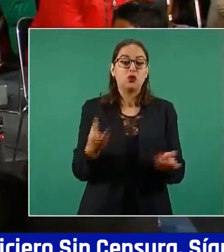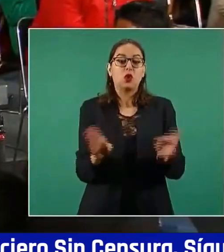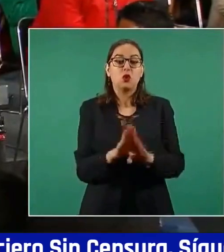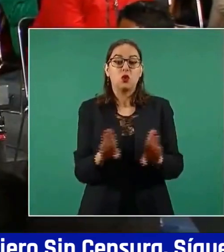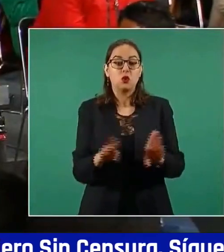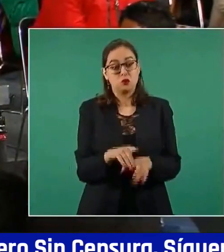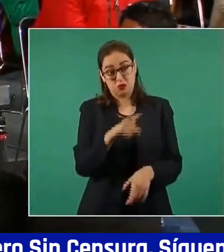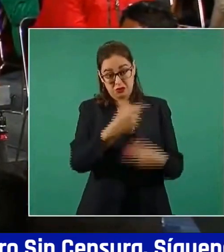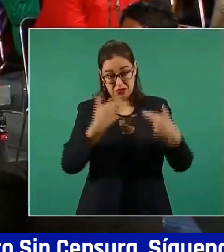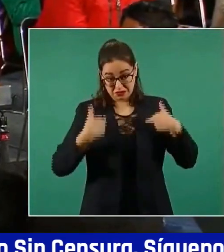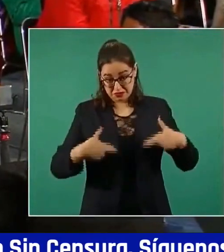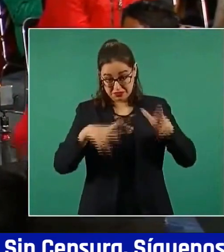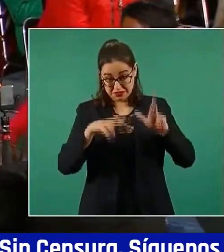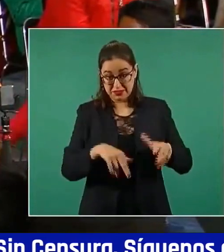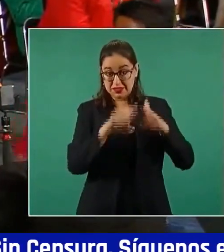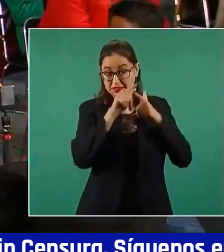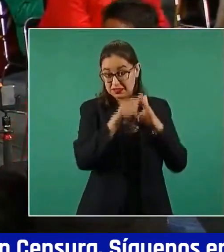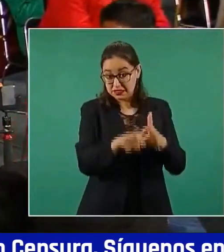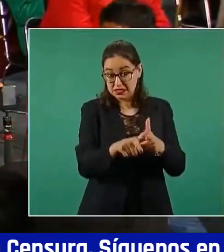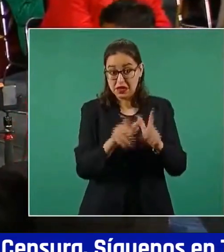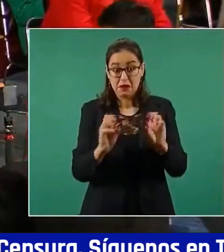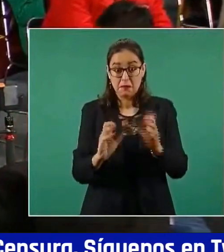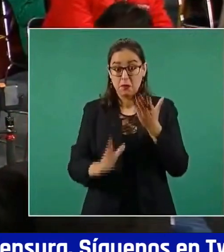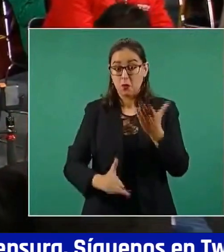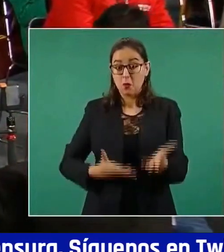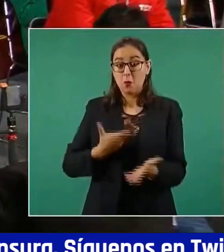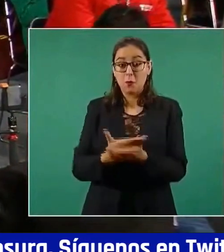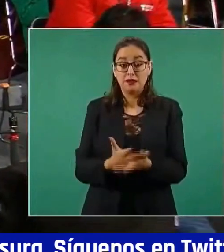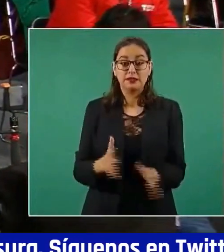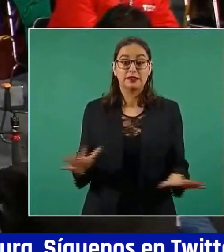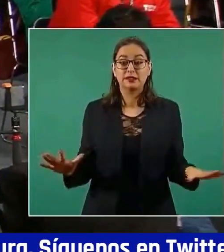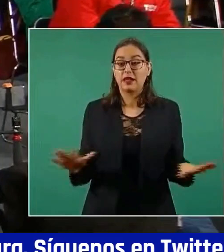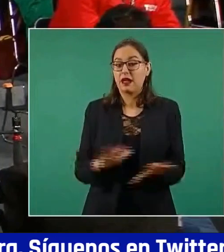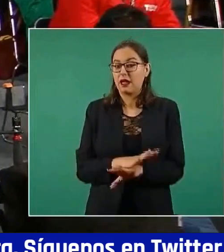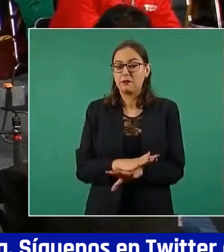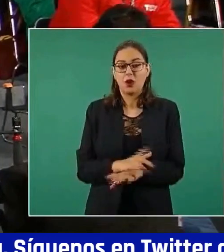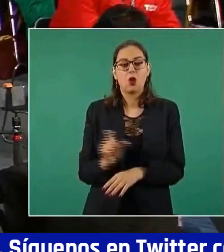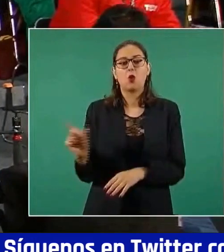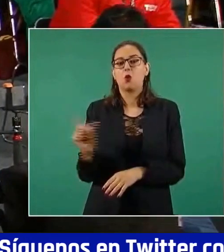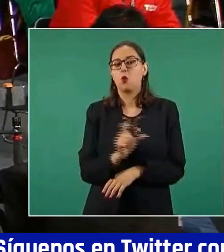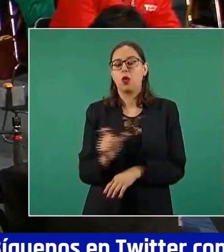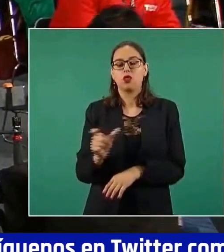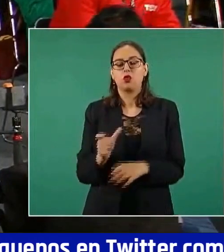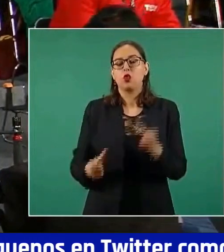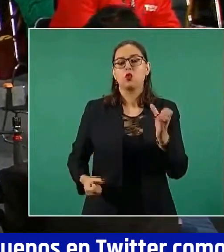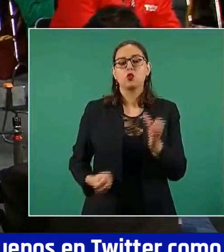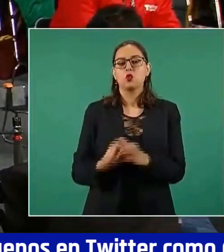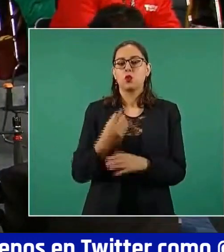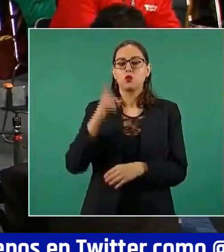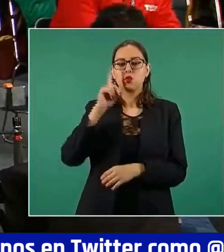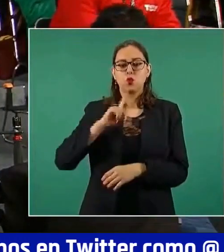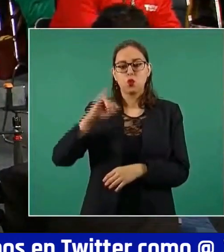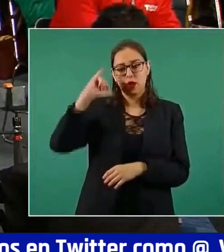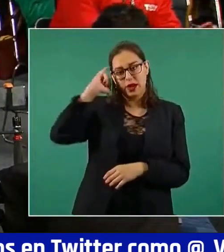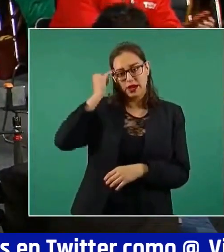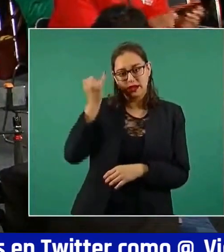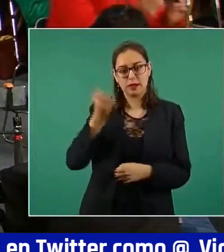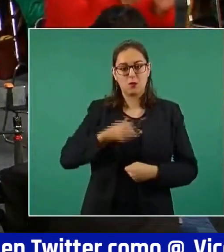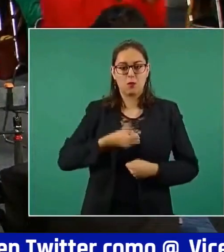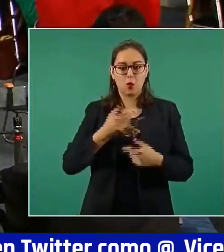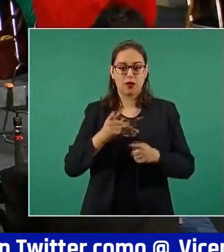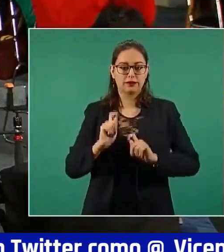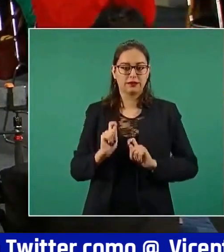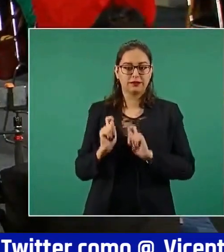propuesta de parte del canciller? Y si es así, ¿cuándo se sabría el nombre de la mujer indígena, poeta, usted